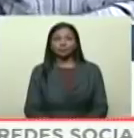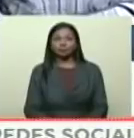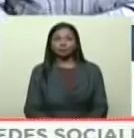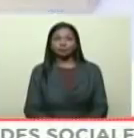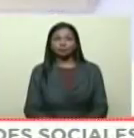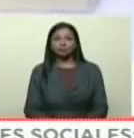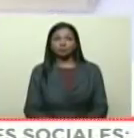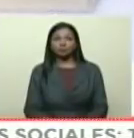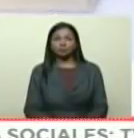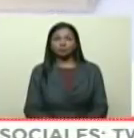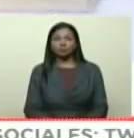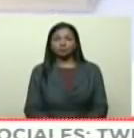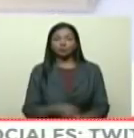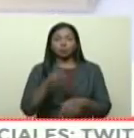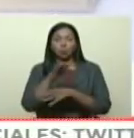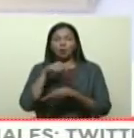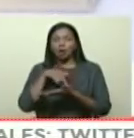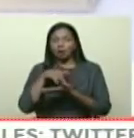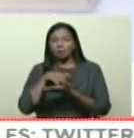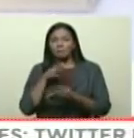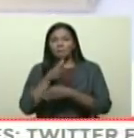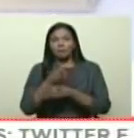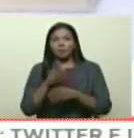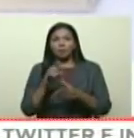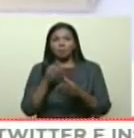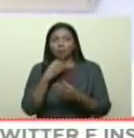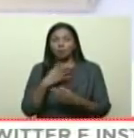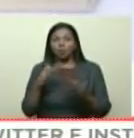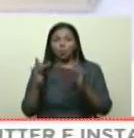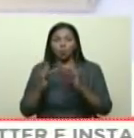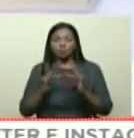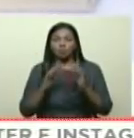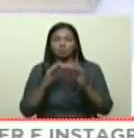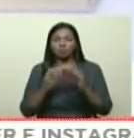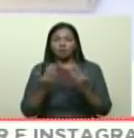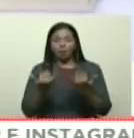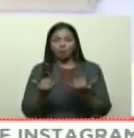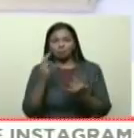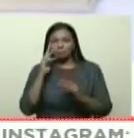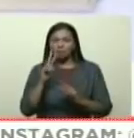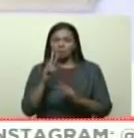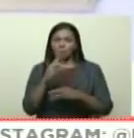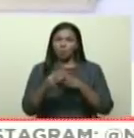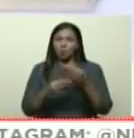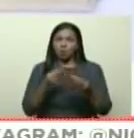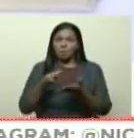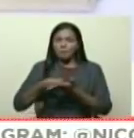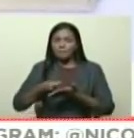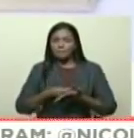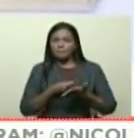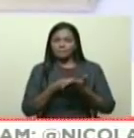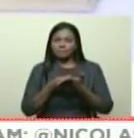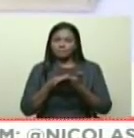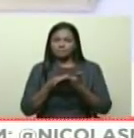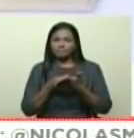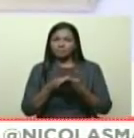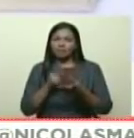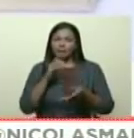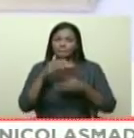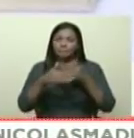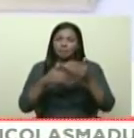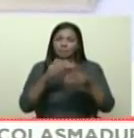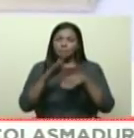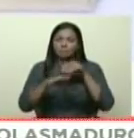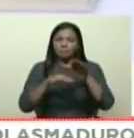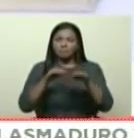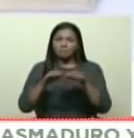Y de Boyacá a Carabobo. Bueno, vamos a hacer un pase también para que veamos cómo la inversión, paso a paso, poco a